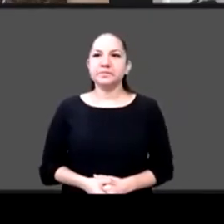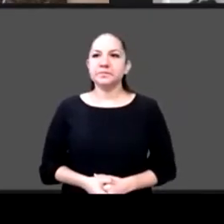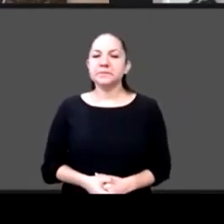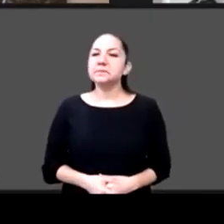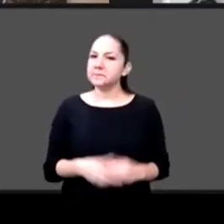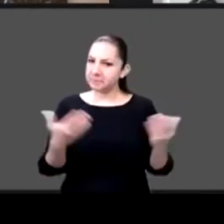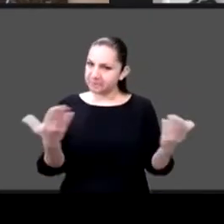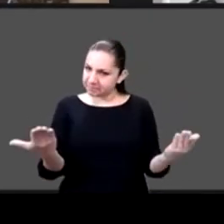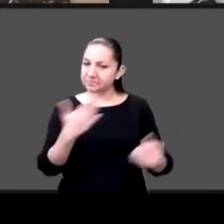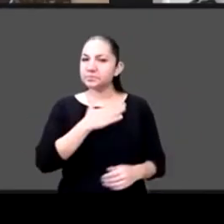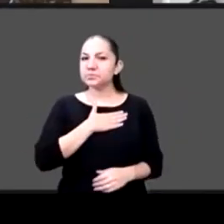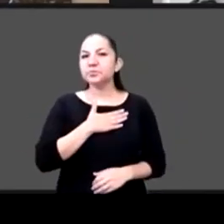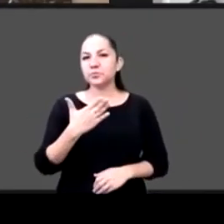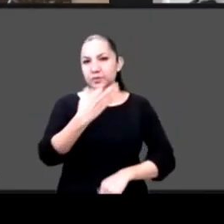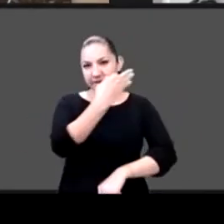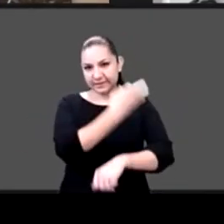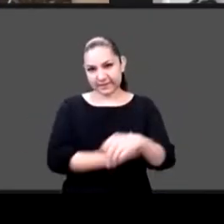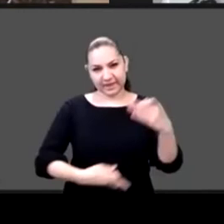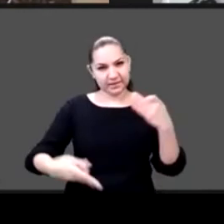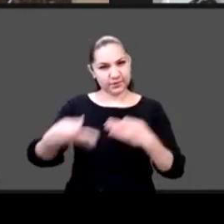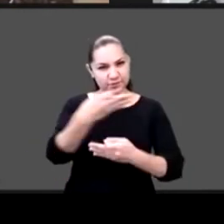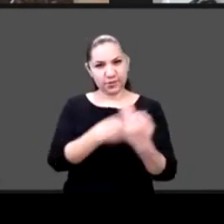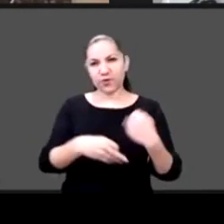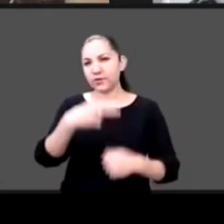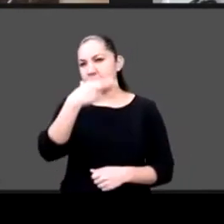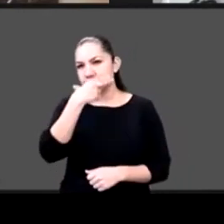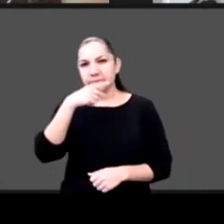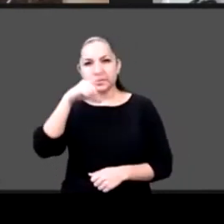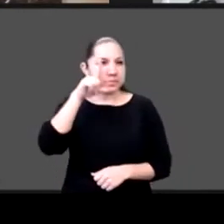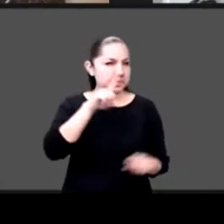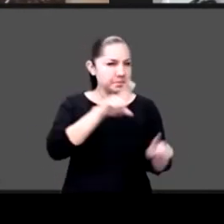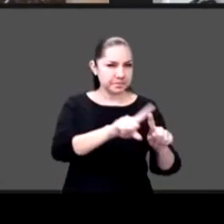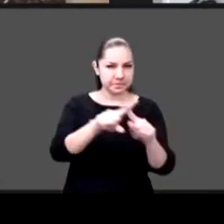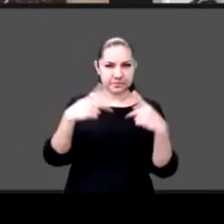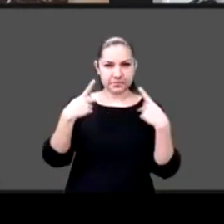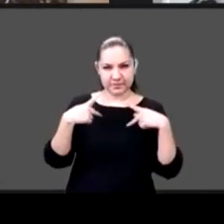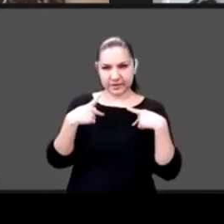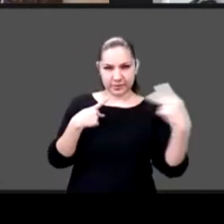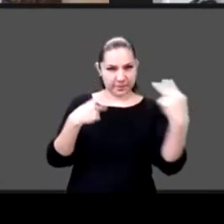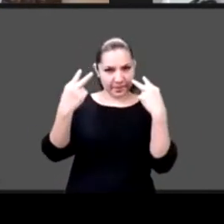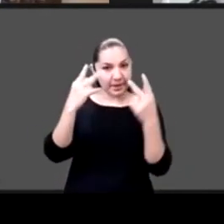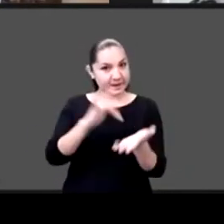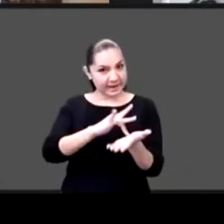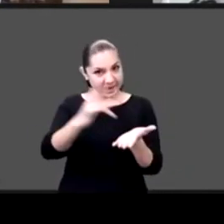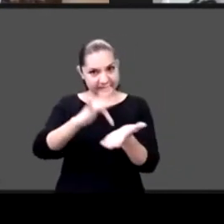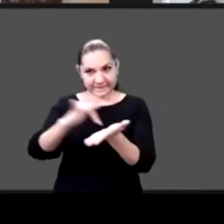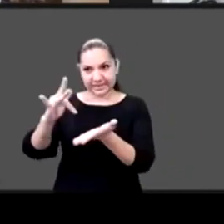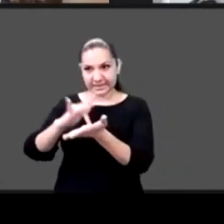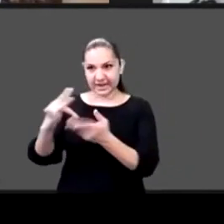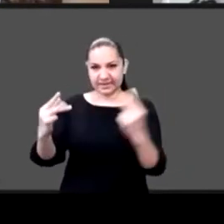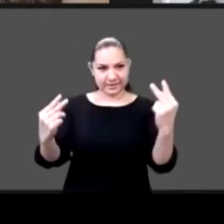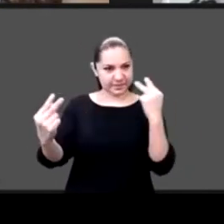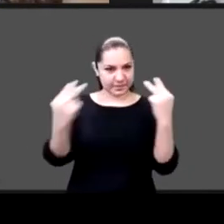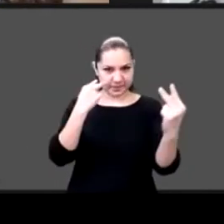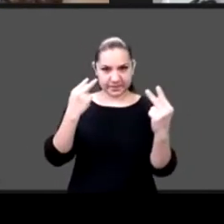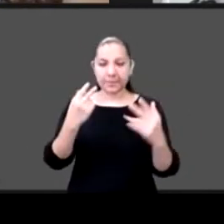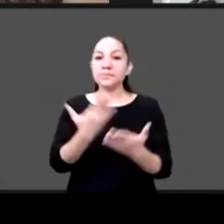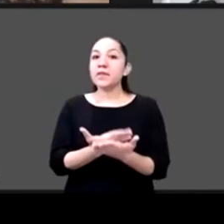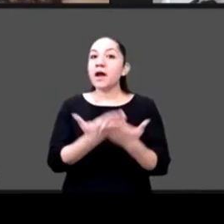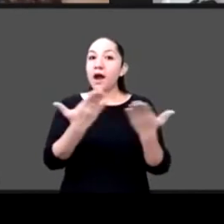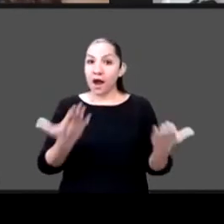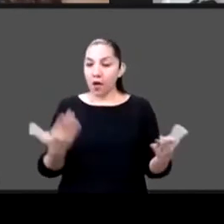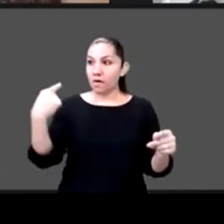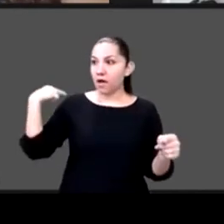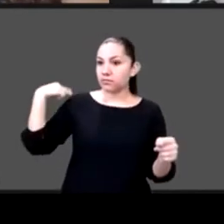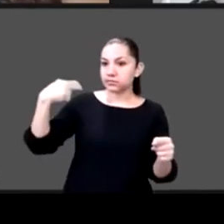Pues muy buenas tardes a todas y a todos los que nos escuchan. Muchas gracias por estar con nosotros. Estamos en este 28 webinar,